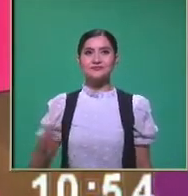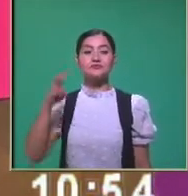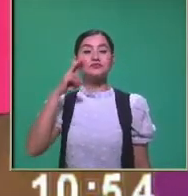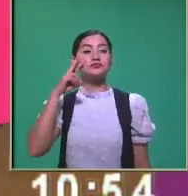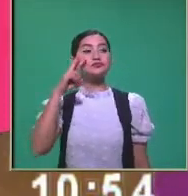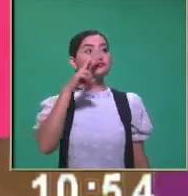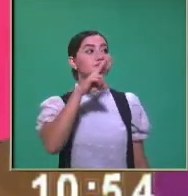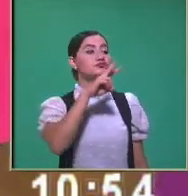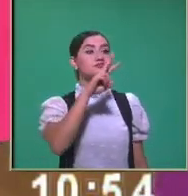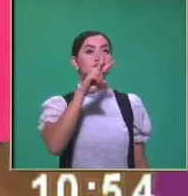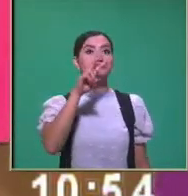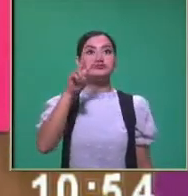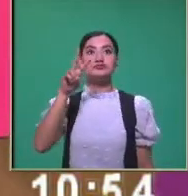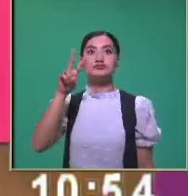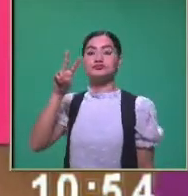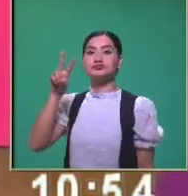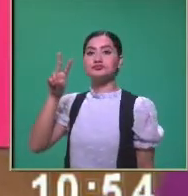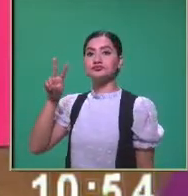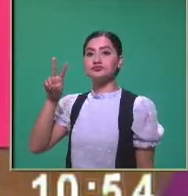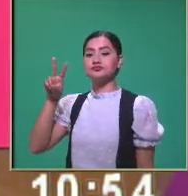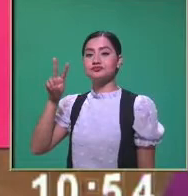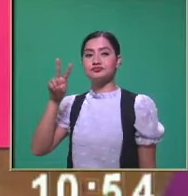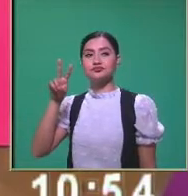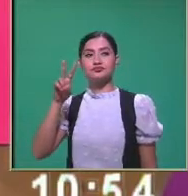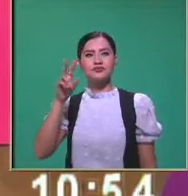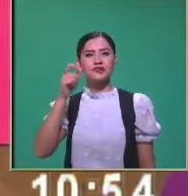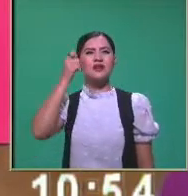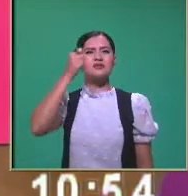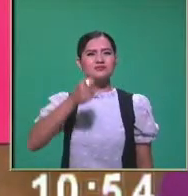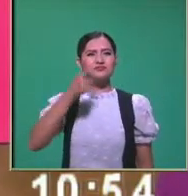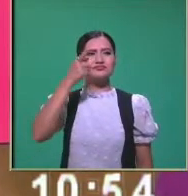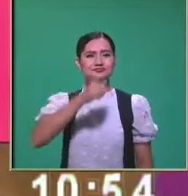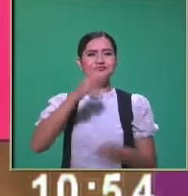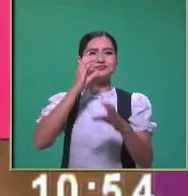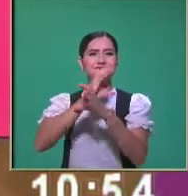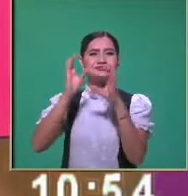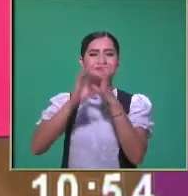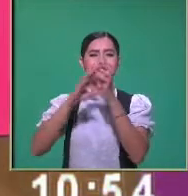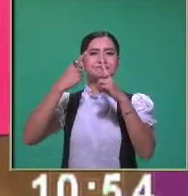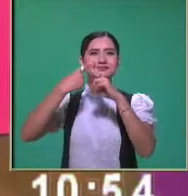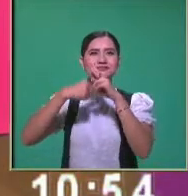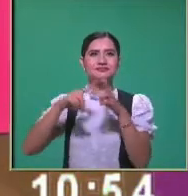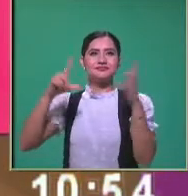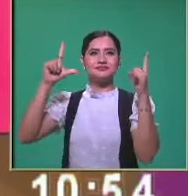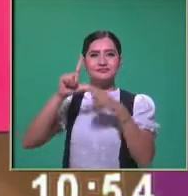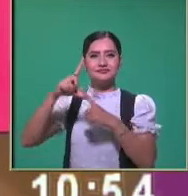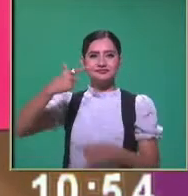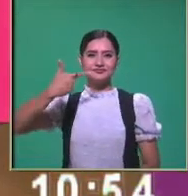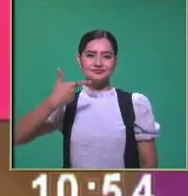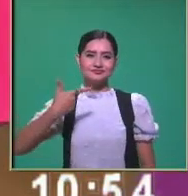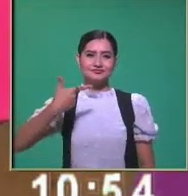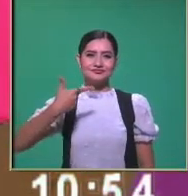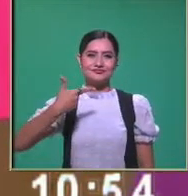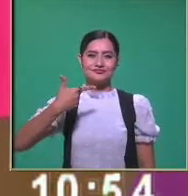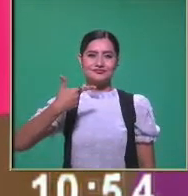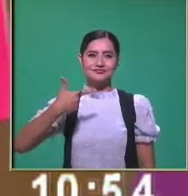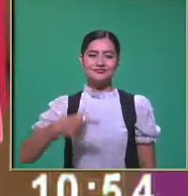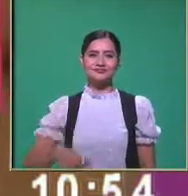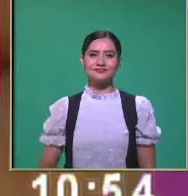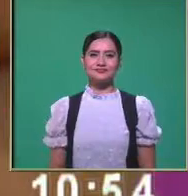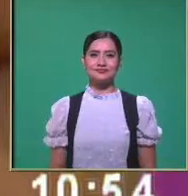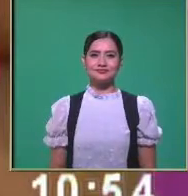Veo, ¿qué ves? Veo una cosita que empieza con la letra G. ¿Qué